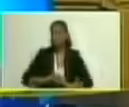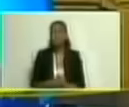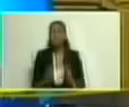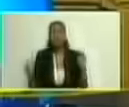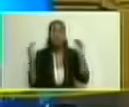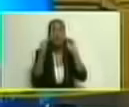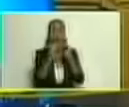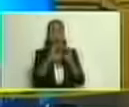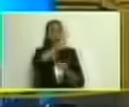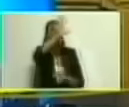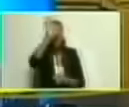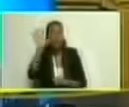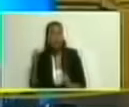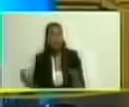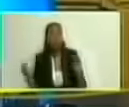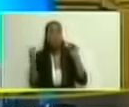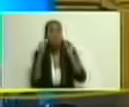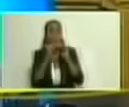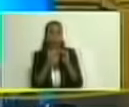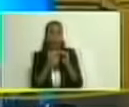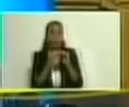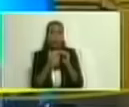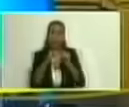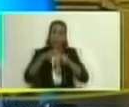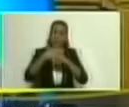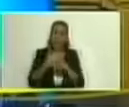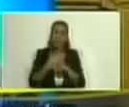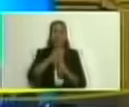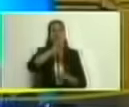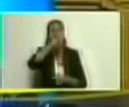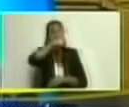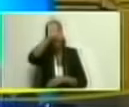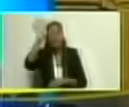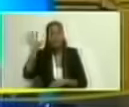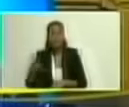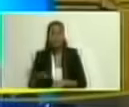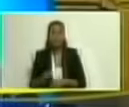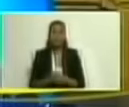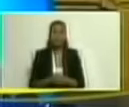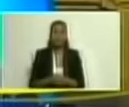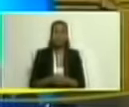entre los países y los estados del mundo,